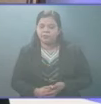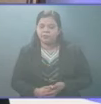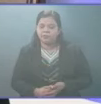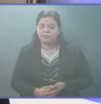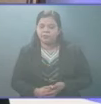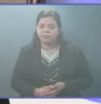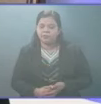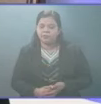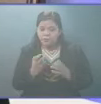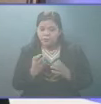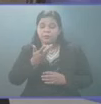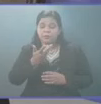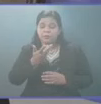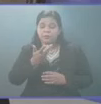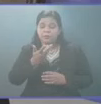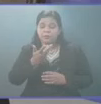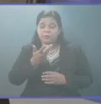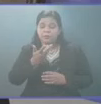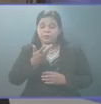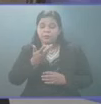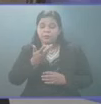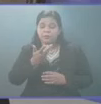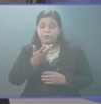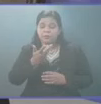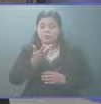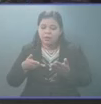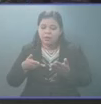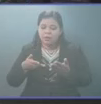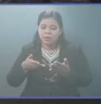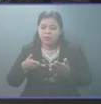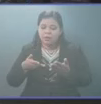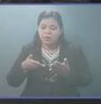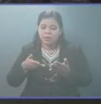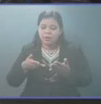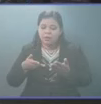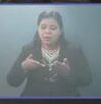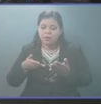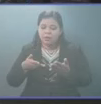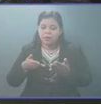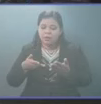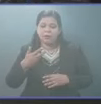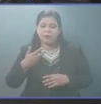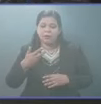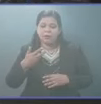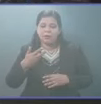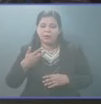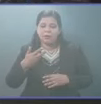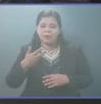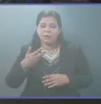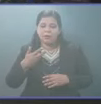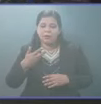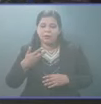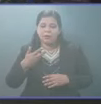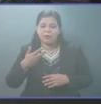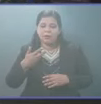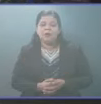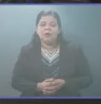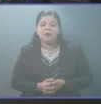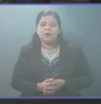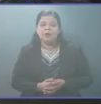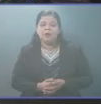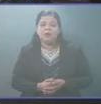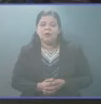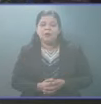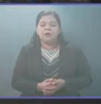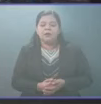también en el hogar hay servicios especializados en los cuales también nosotros debemos de tomar conciencia de eso. Y